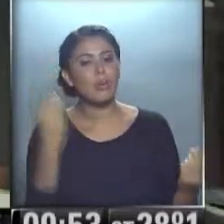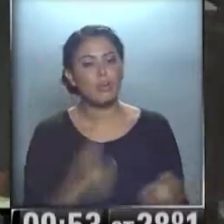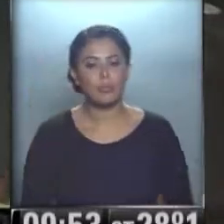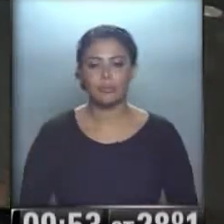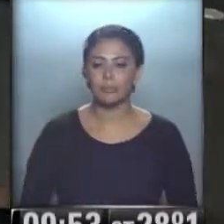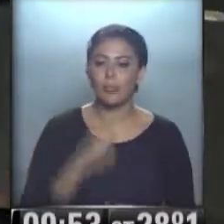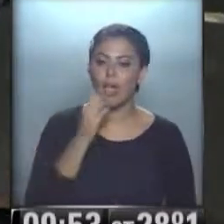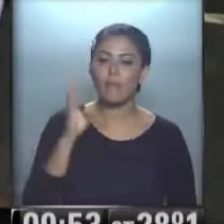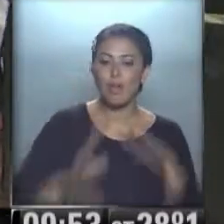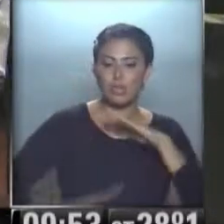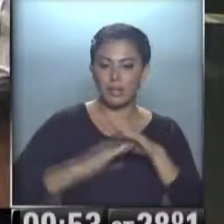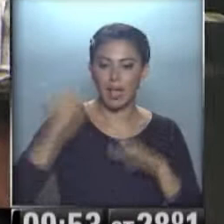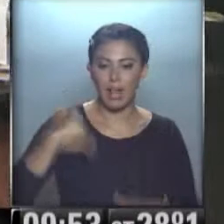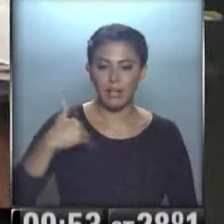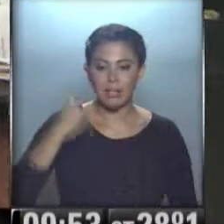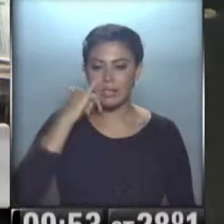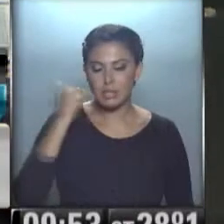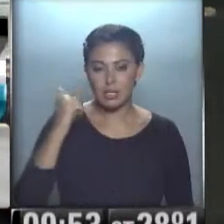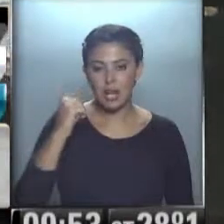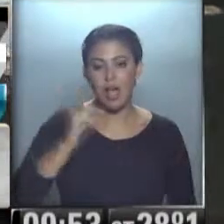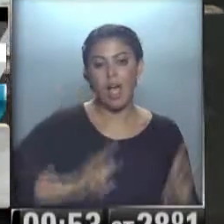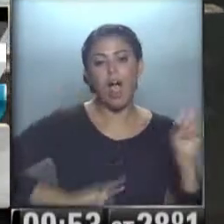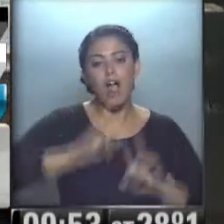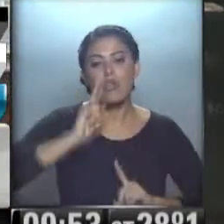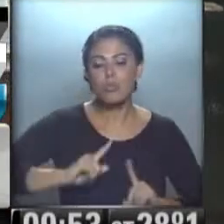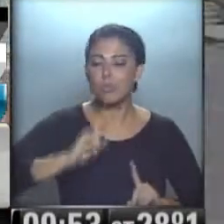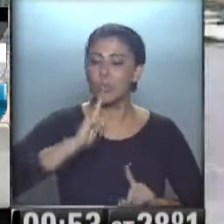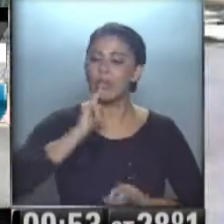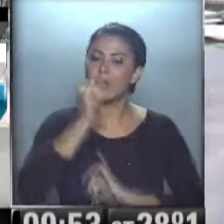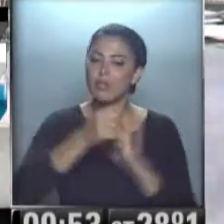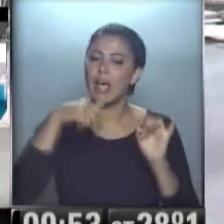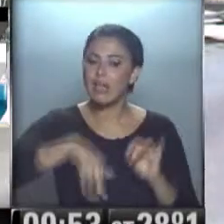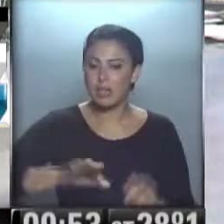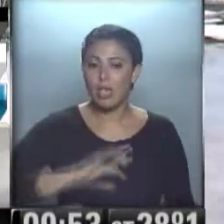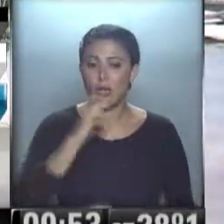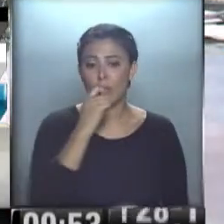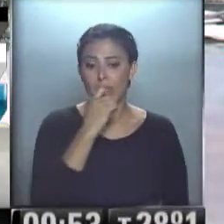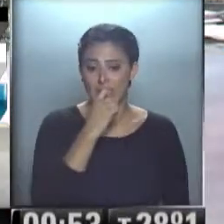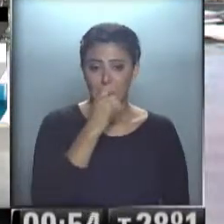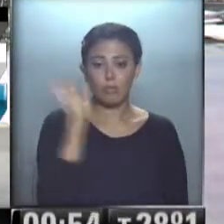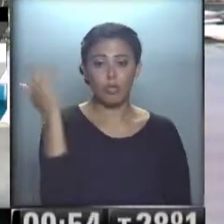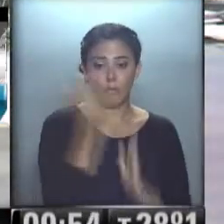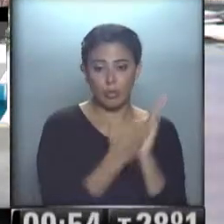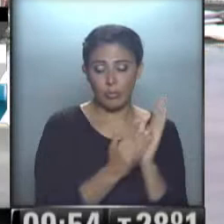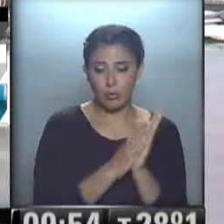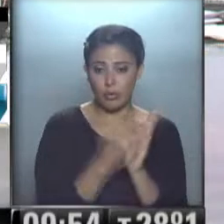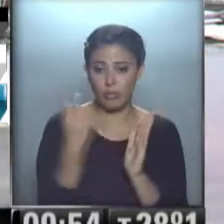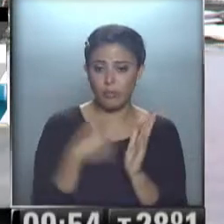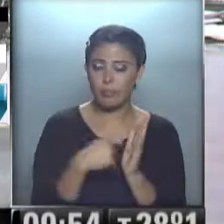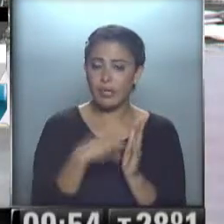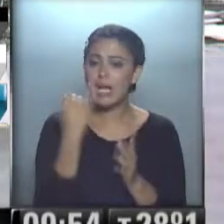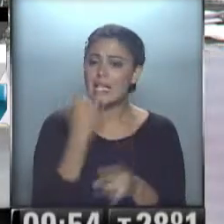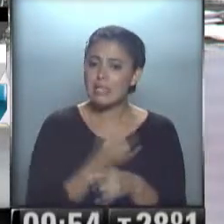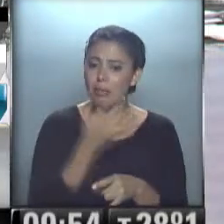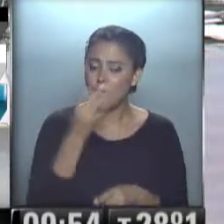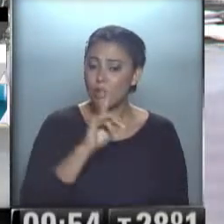central de la república argentina ya dio sus algunas de sus proyecciones para este año como corresponde con el programa monetario que no siempre se cumplió